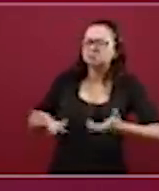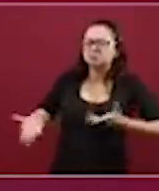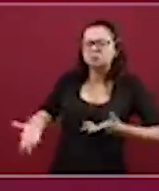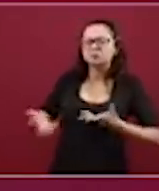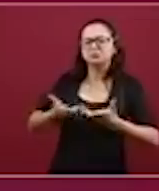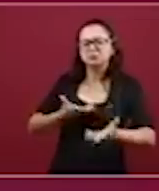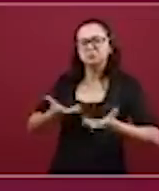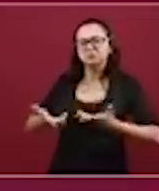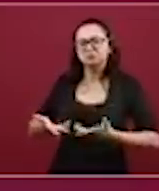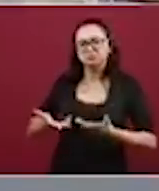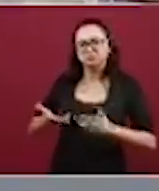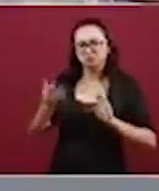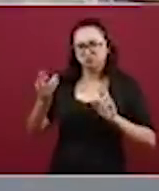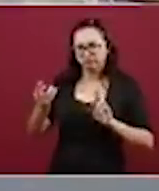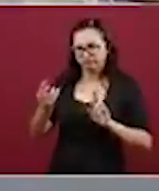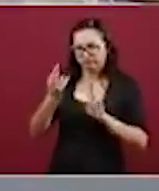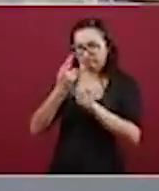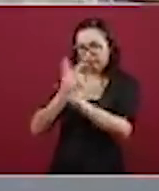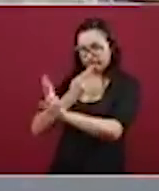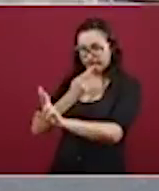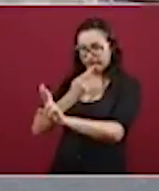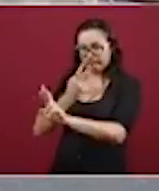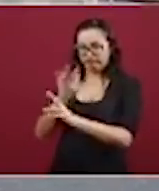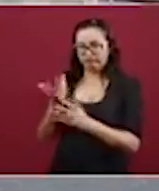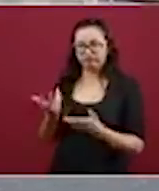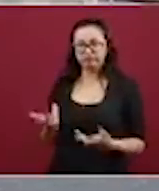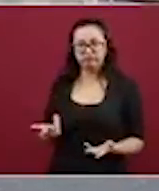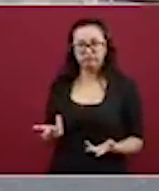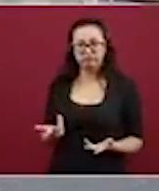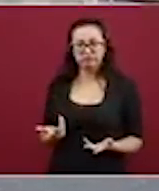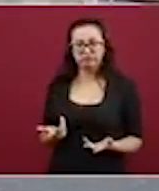manera y respetarnos. Y